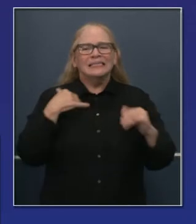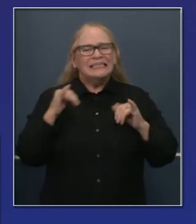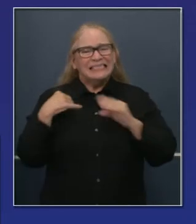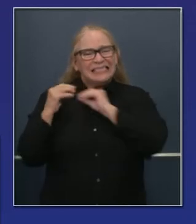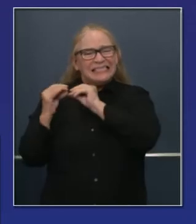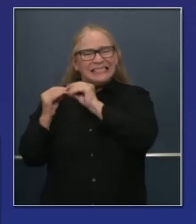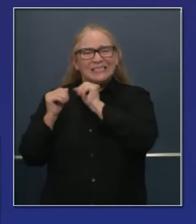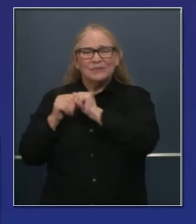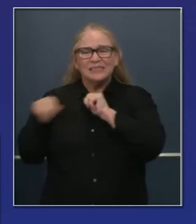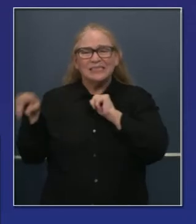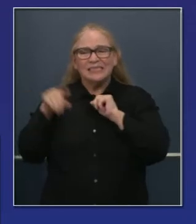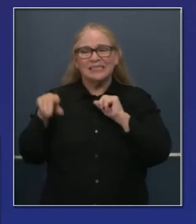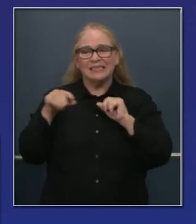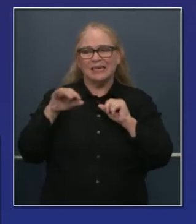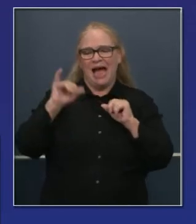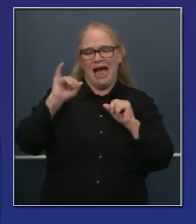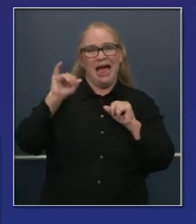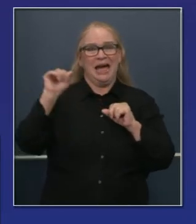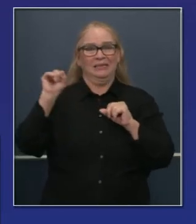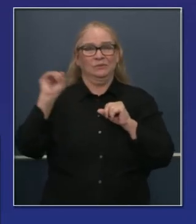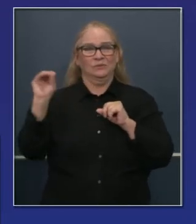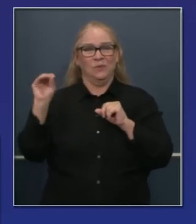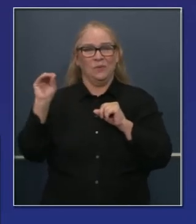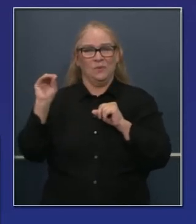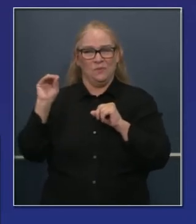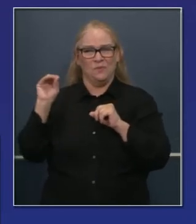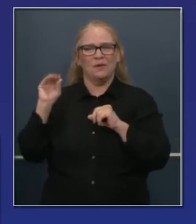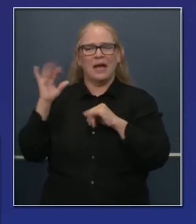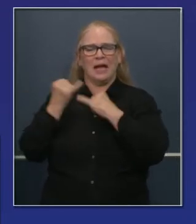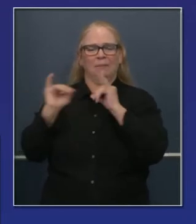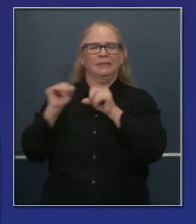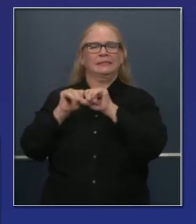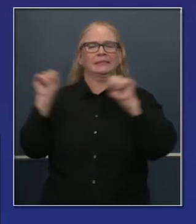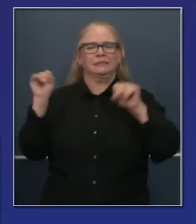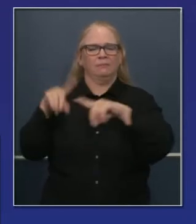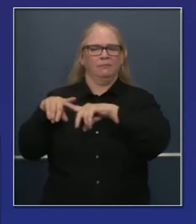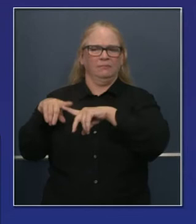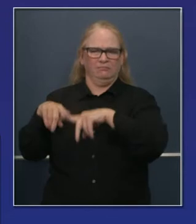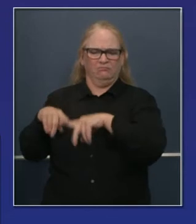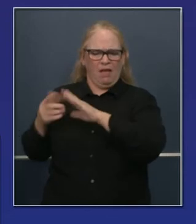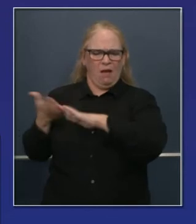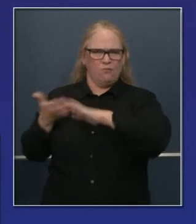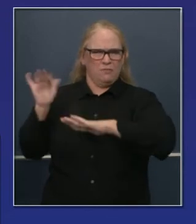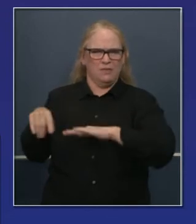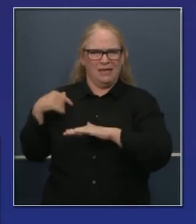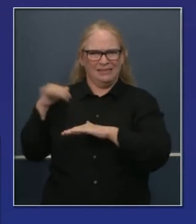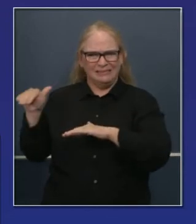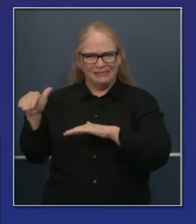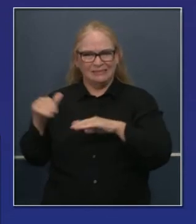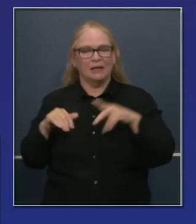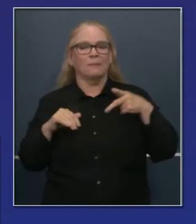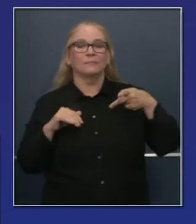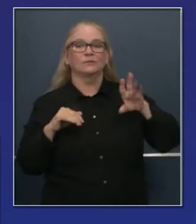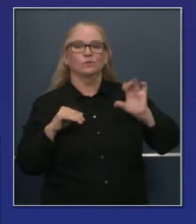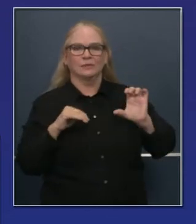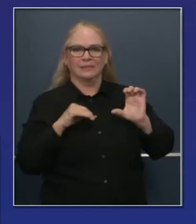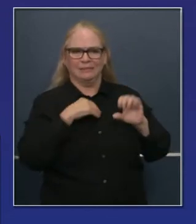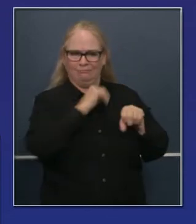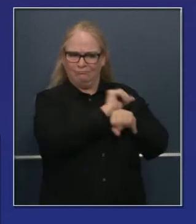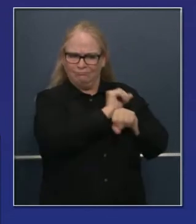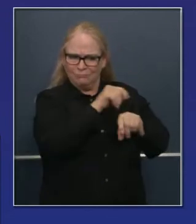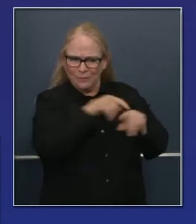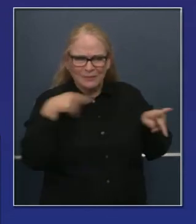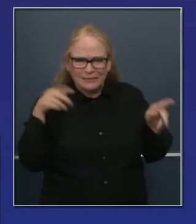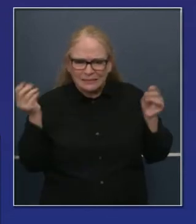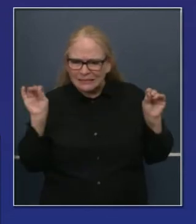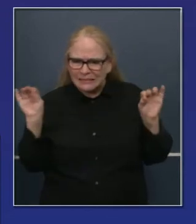colcha eyes nuestro operador del sistema individual y en la comisión de utilidades de servicios públicos de california